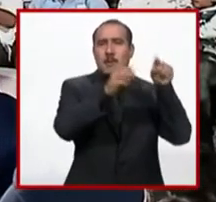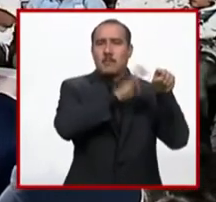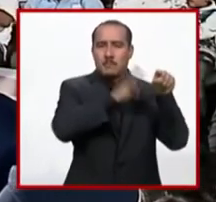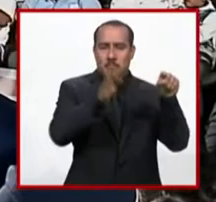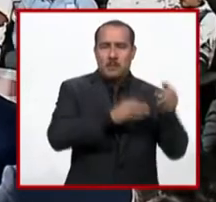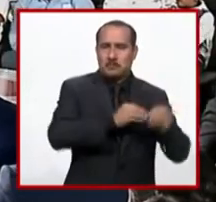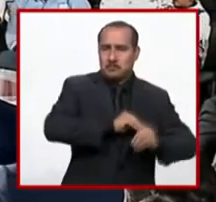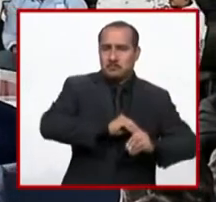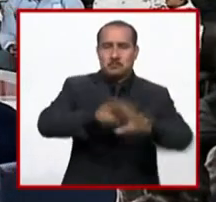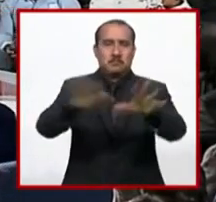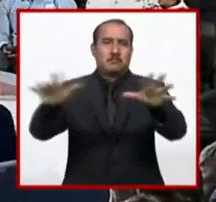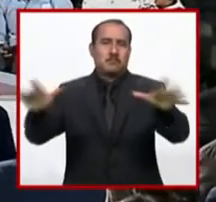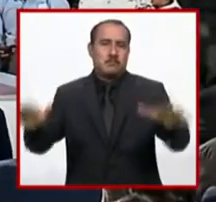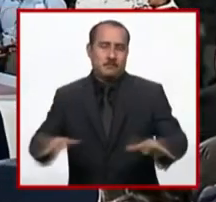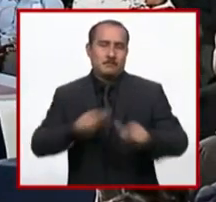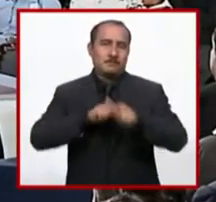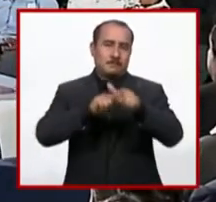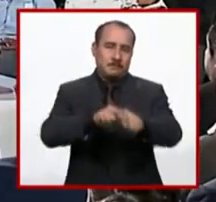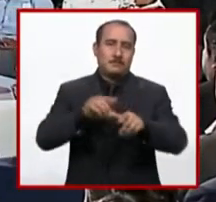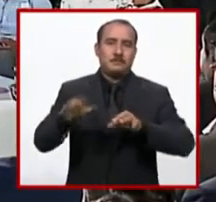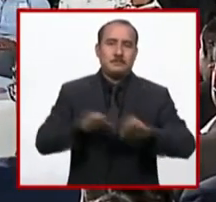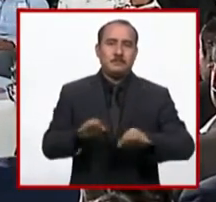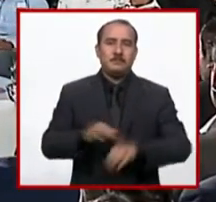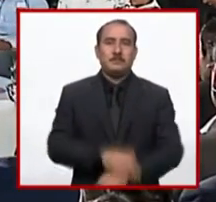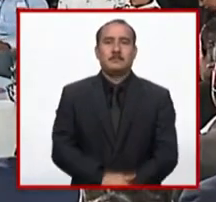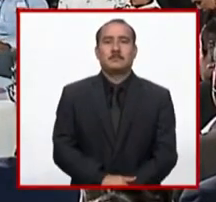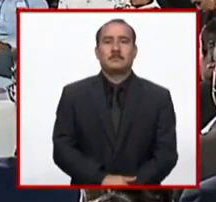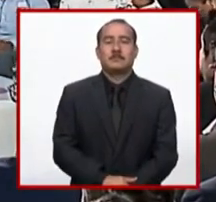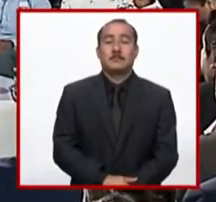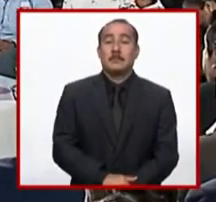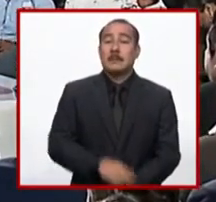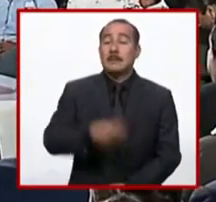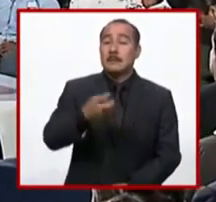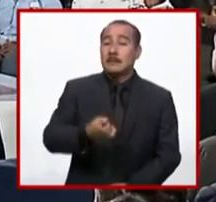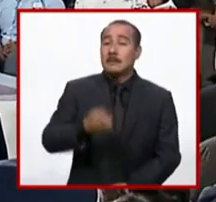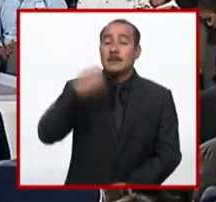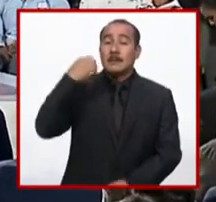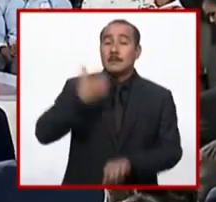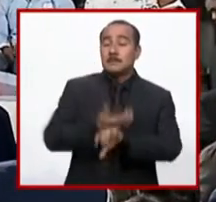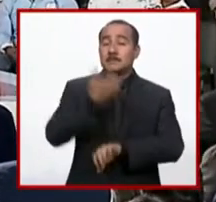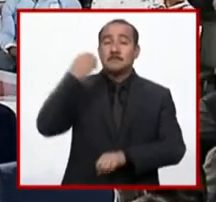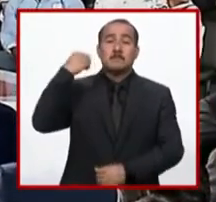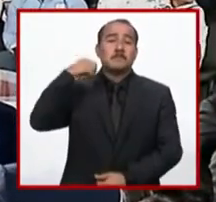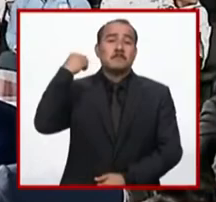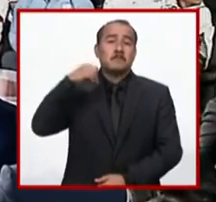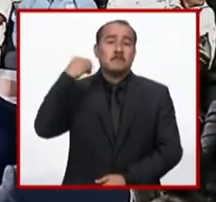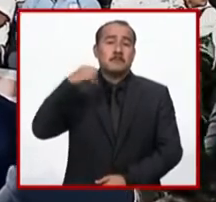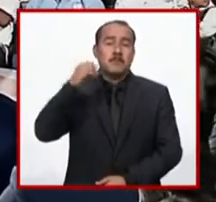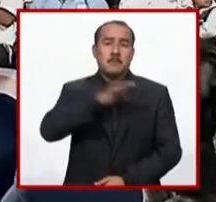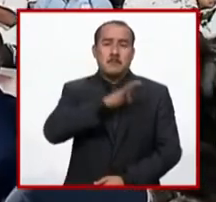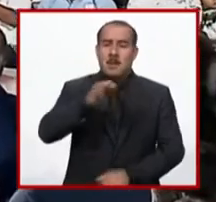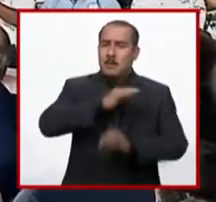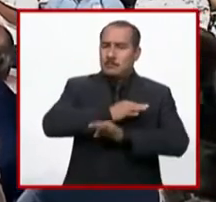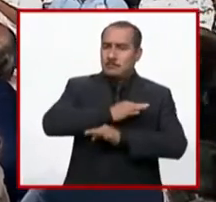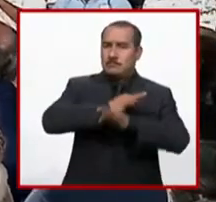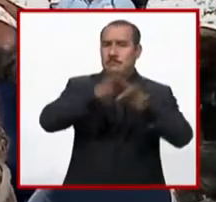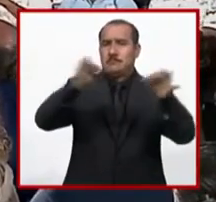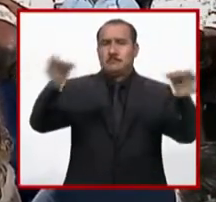y trabajará para que así siga siendo. Este es un estado que también ha mandado un mensaje